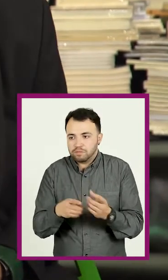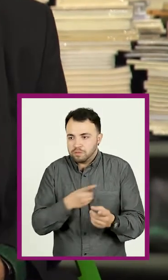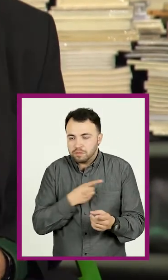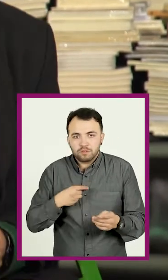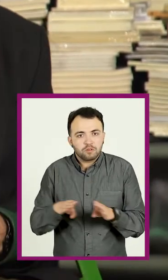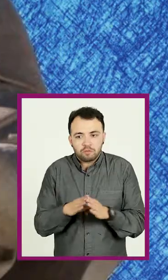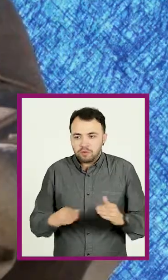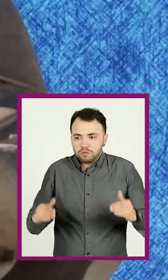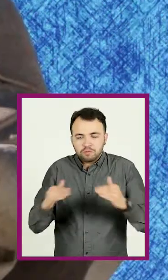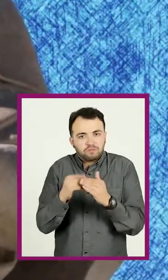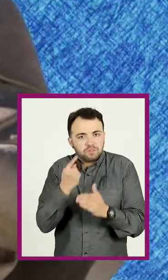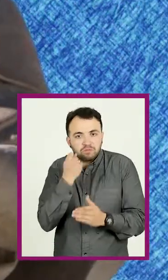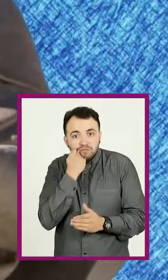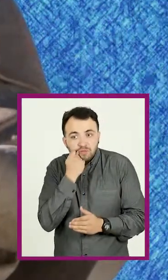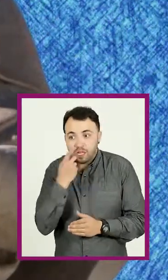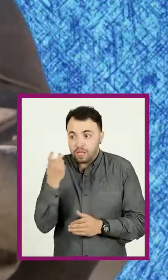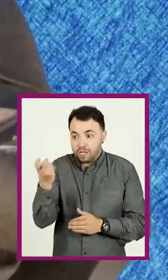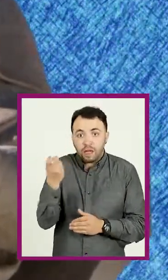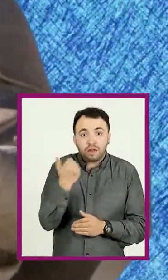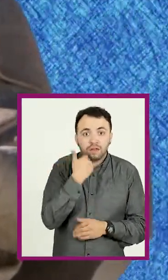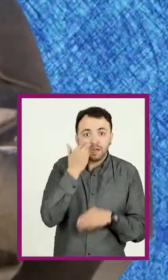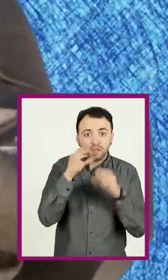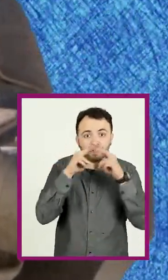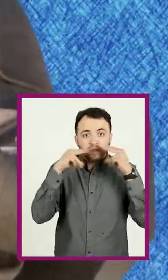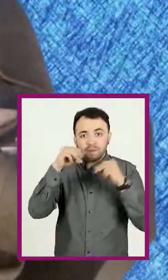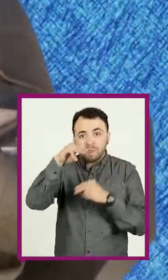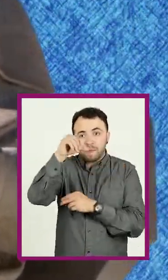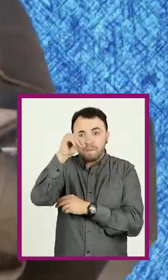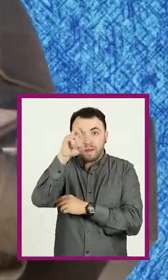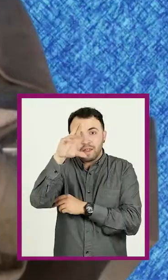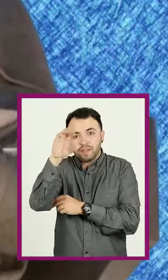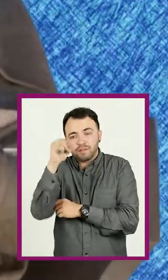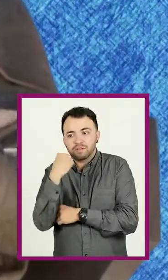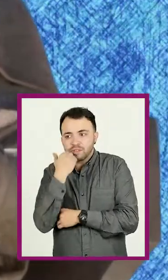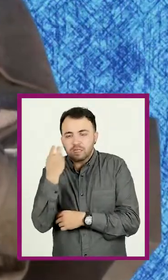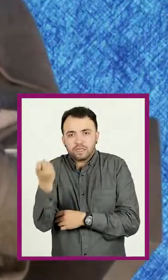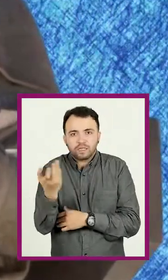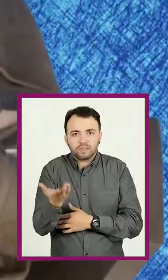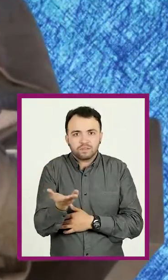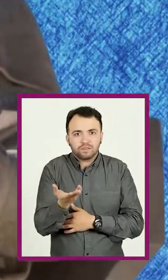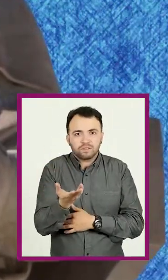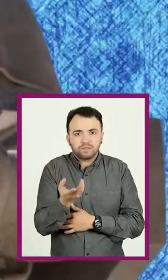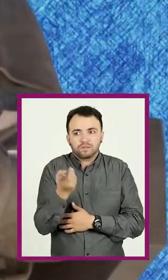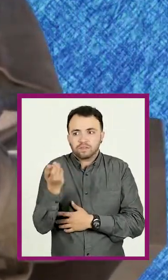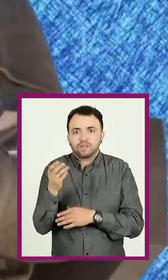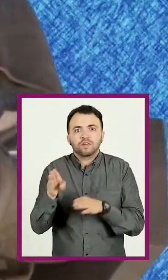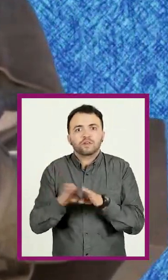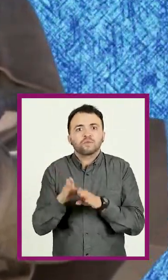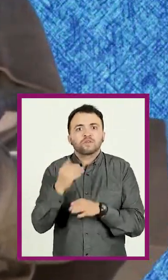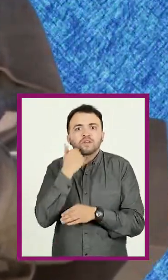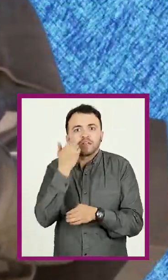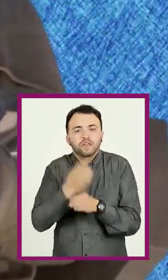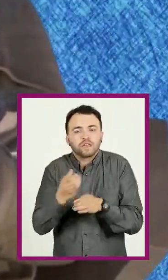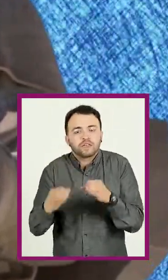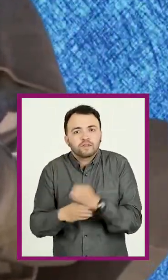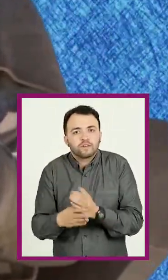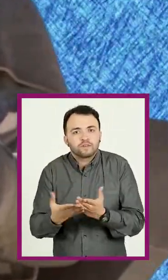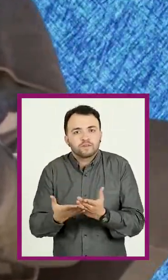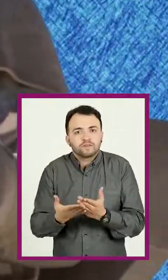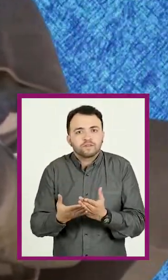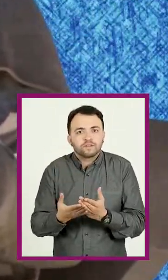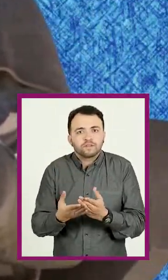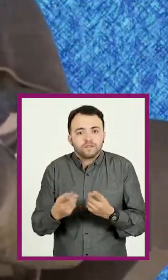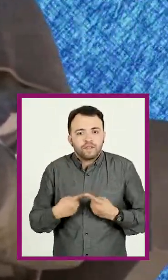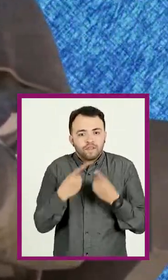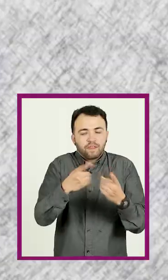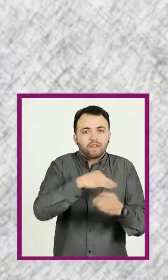Esto es lo que quiere Madero, esto es la esencia del mensaje de Platón en ese libro La República que pone en